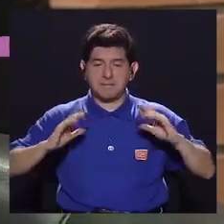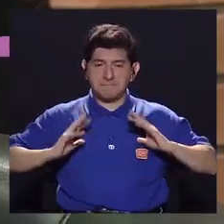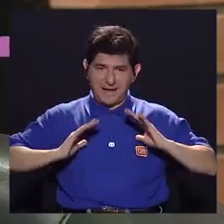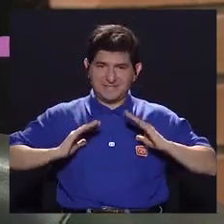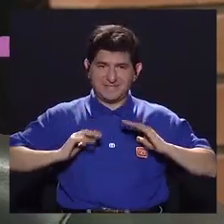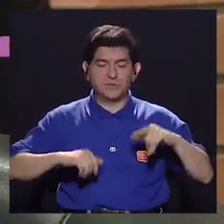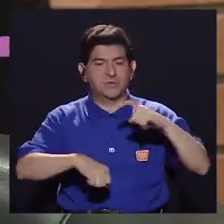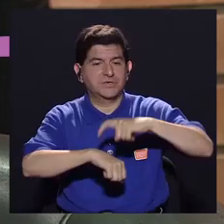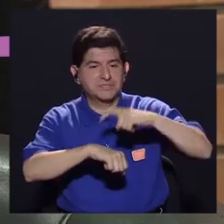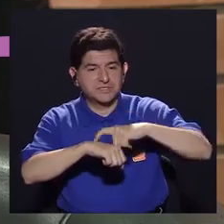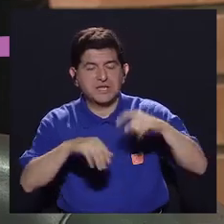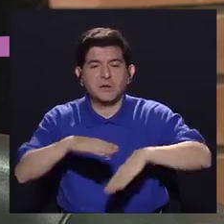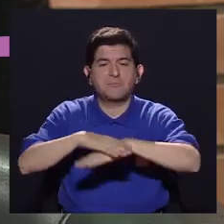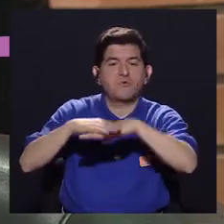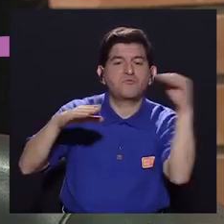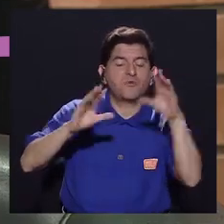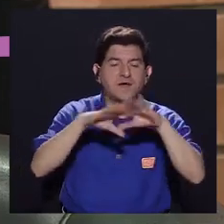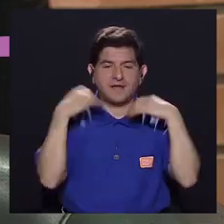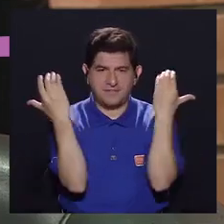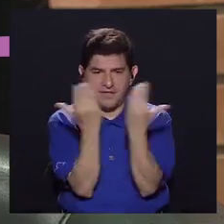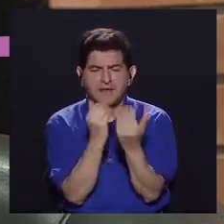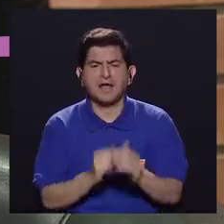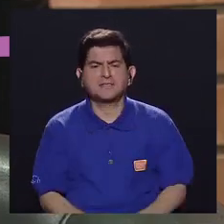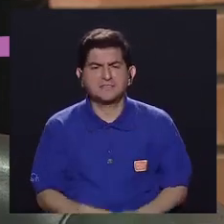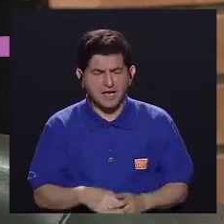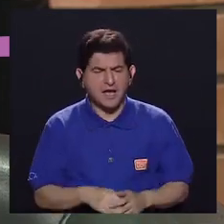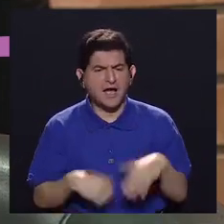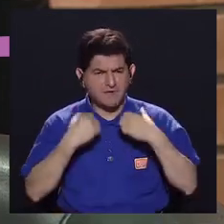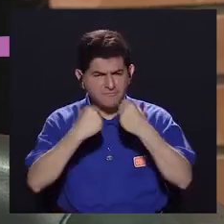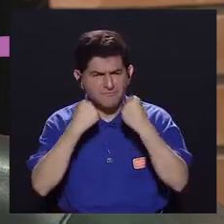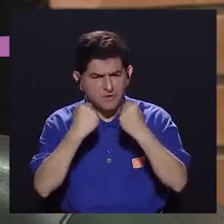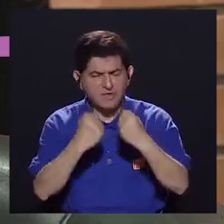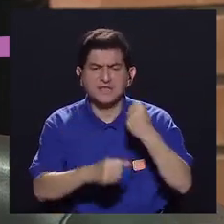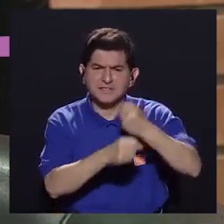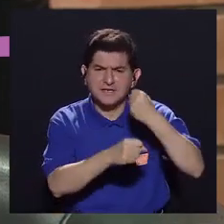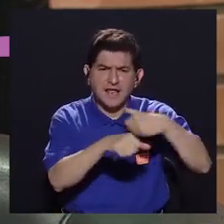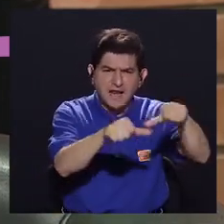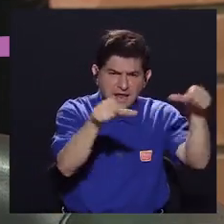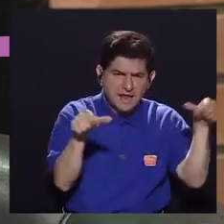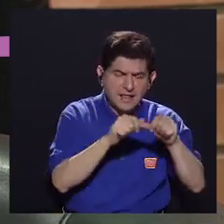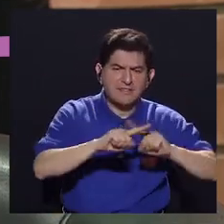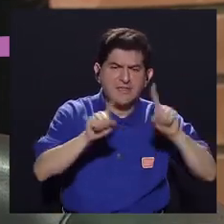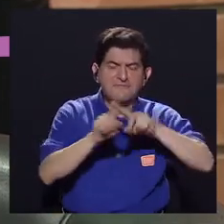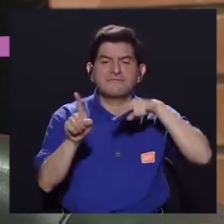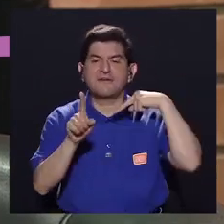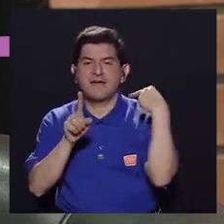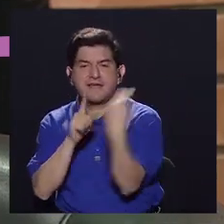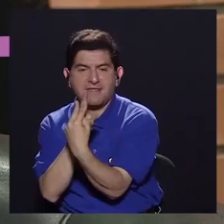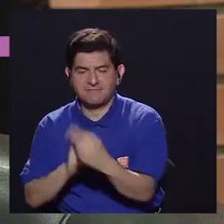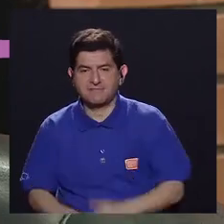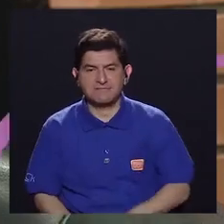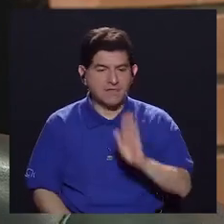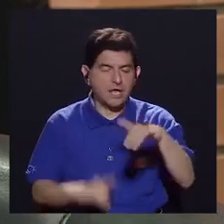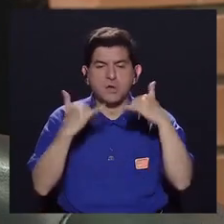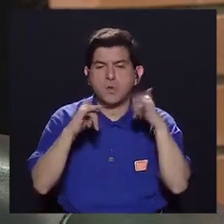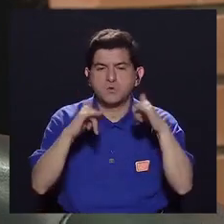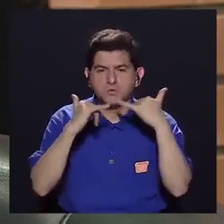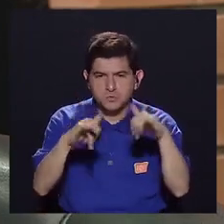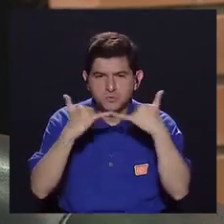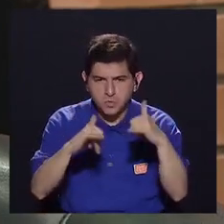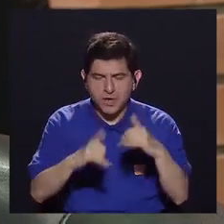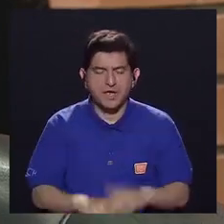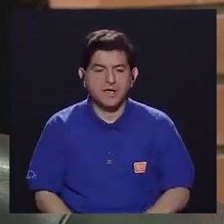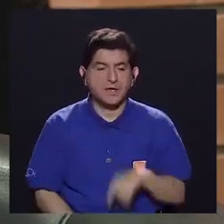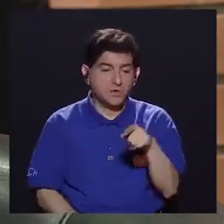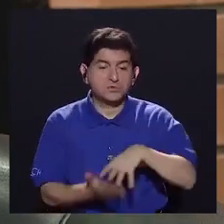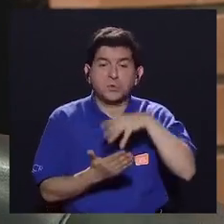en vacaciones o en el tiempo extra clase, se puede fortalecer lo que se hace en el aula, pero de otra perspectiva. Es decir, con sus